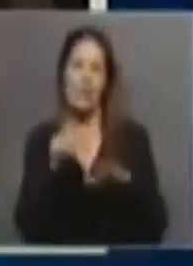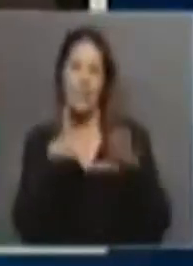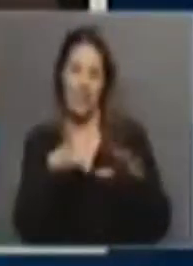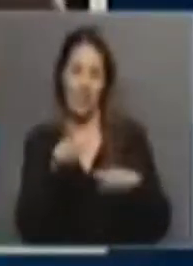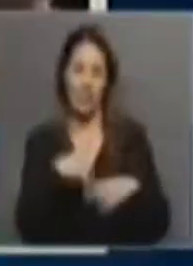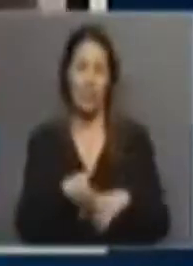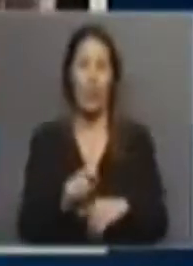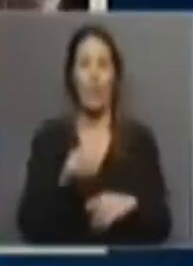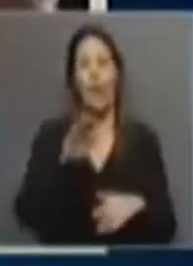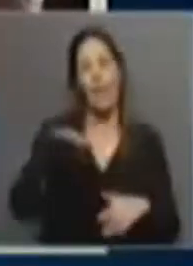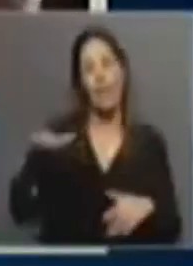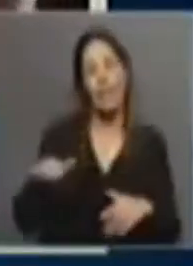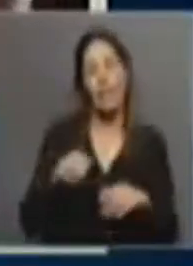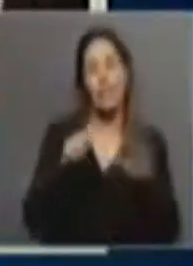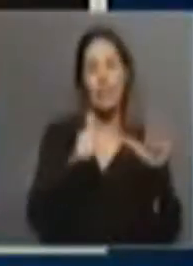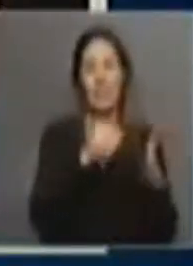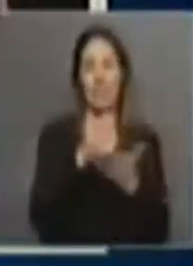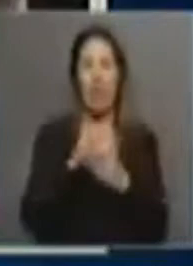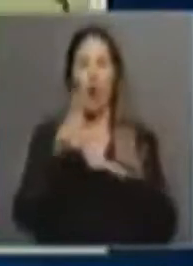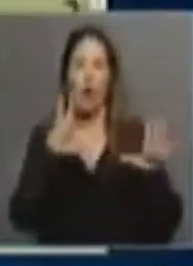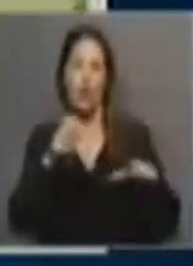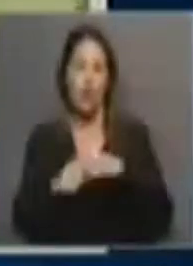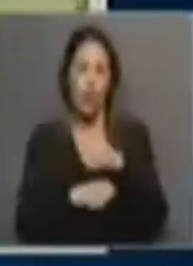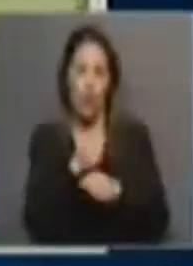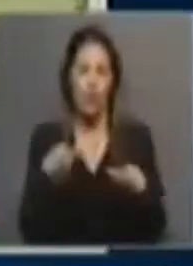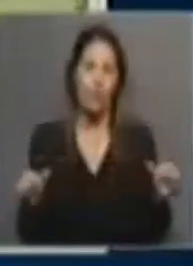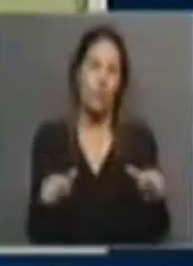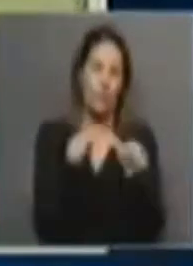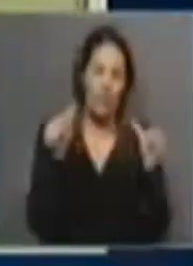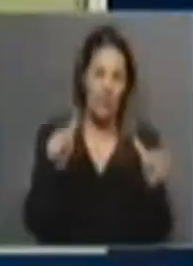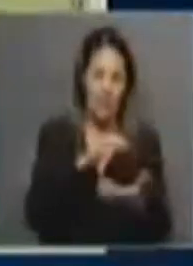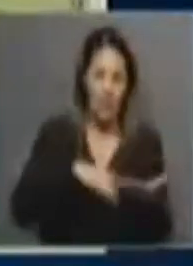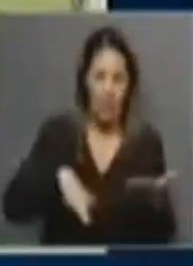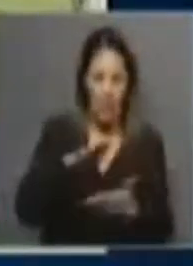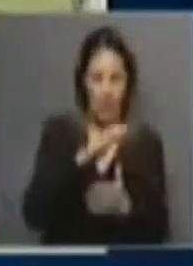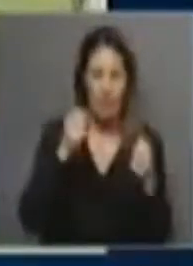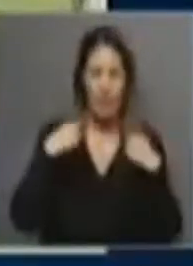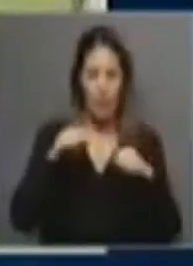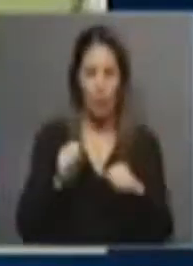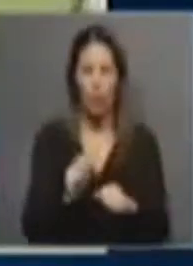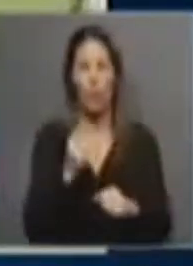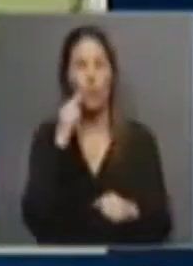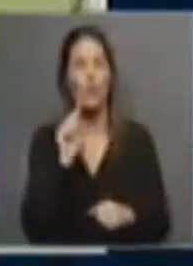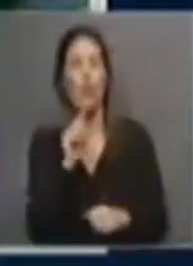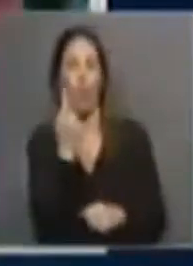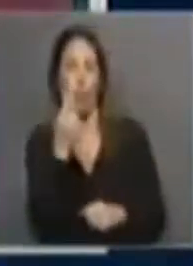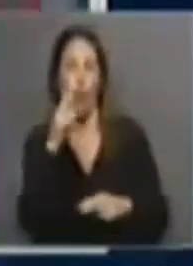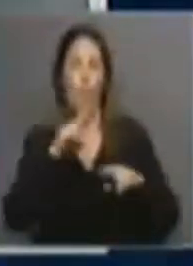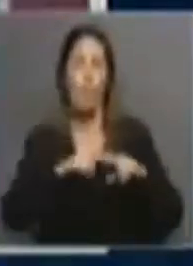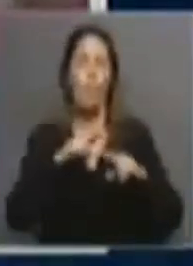niños y niñas de 6 a 8 años, las actividades se llevan a cabo en la Plaza de Deportes número 1, los